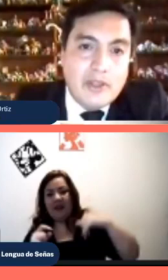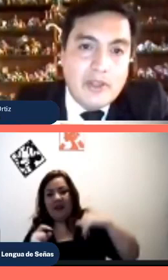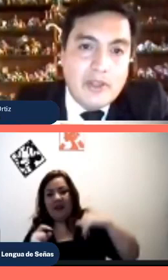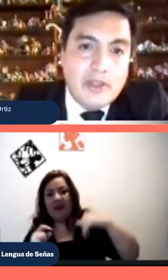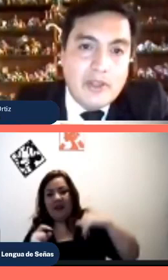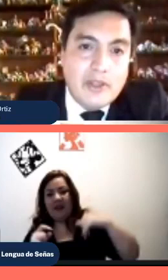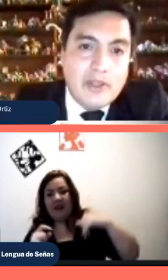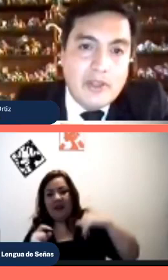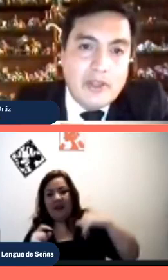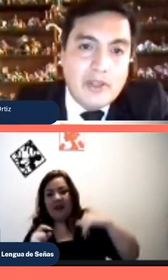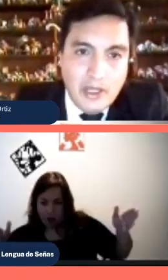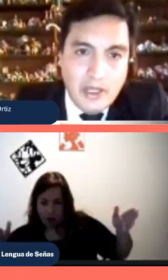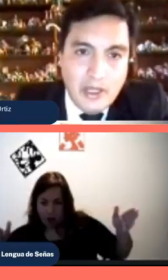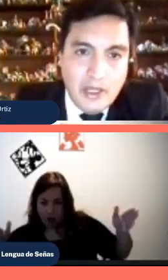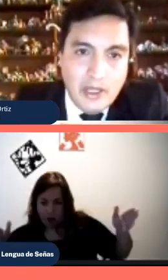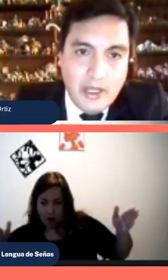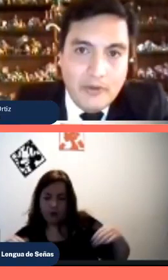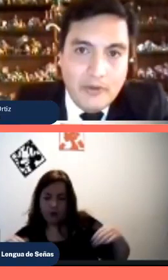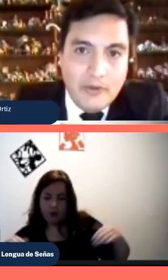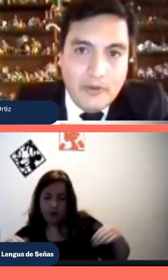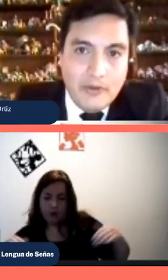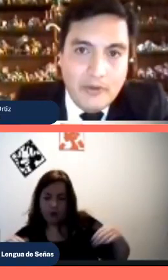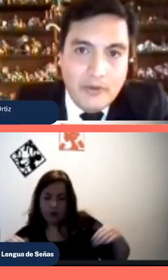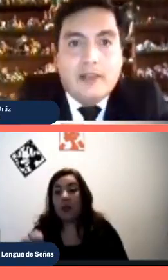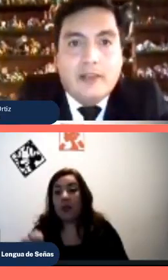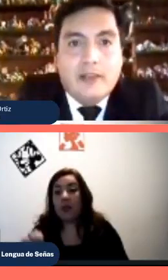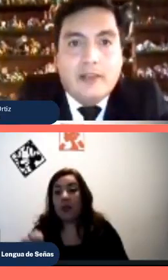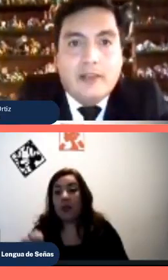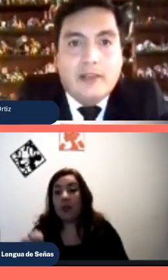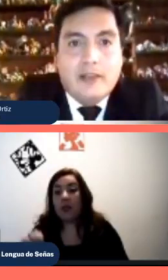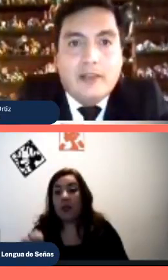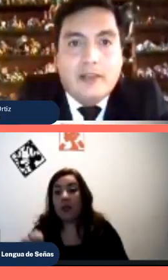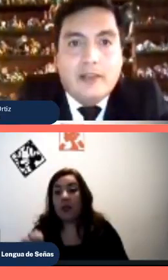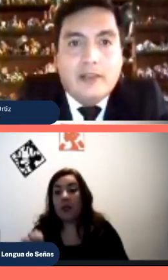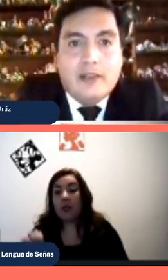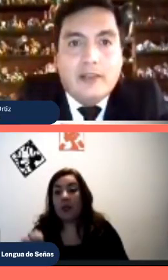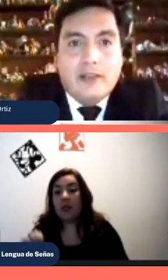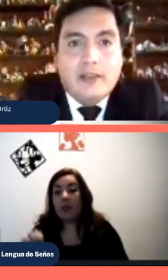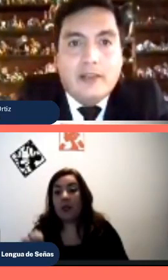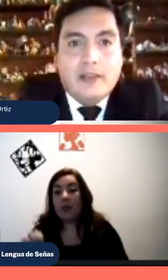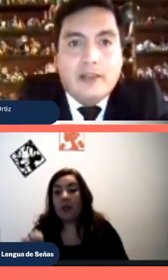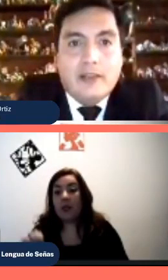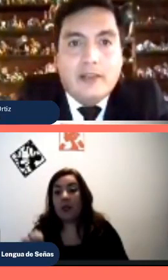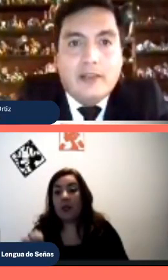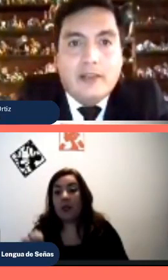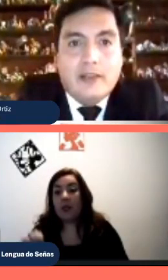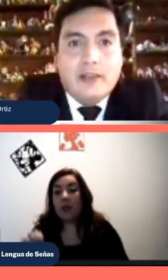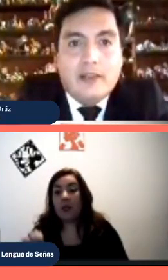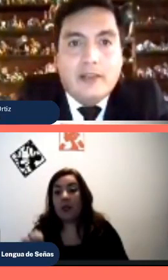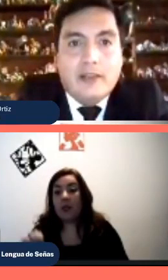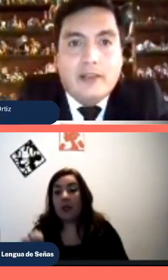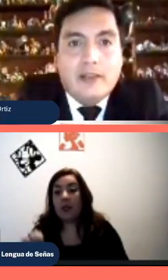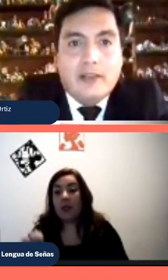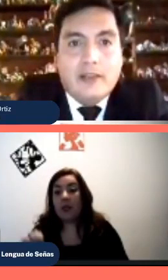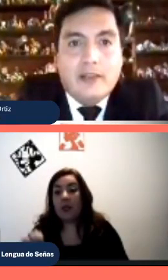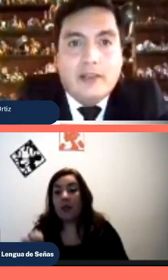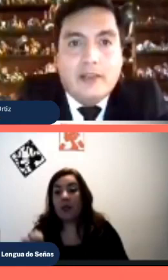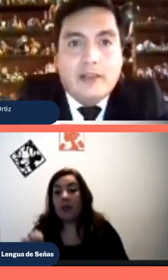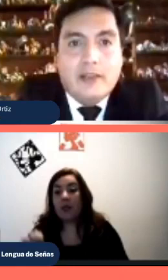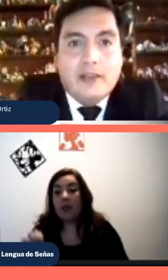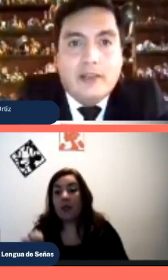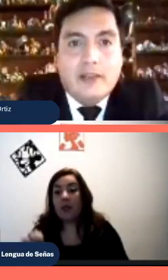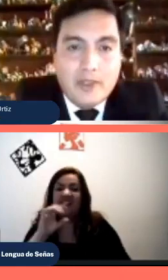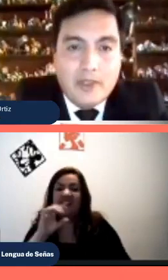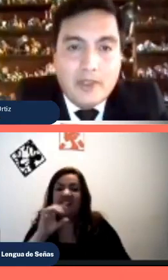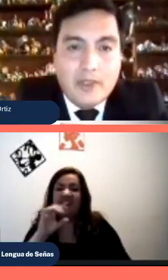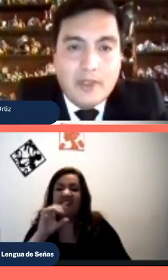El segundo dinosaurio que se descubrió en Chile, tal vez lo conozcan un poco más, es el chilesaurio Diego